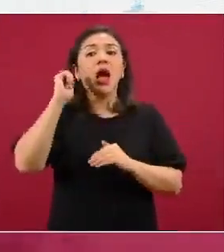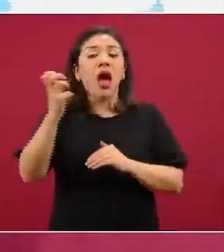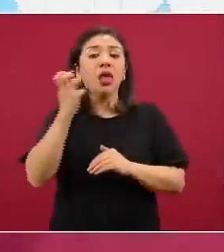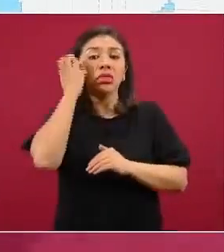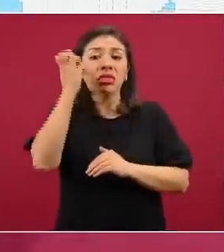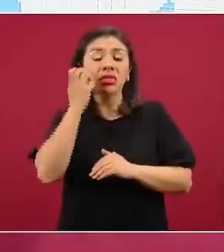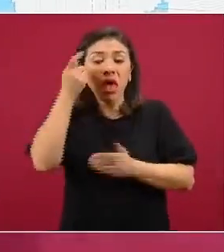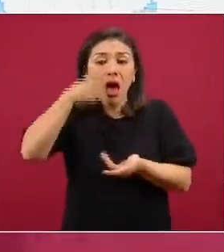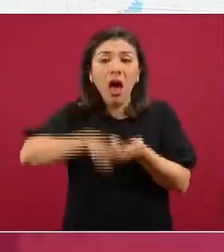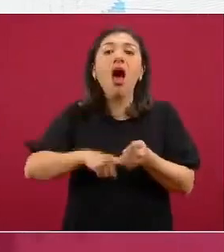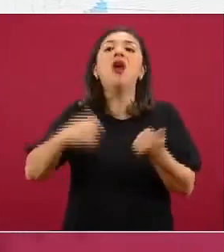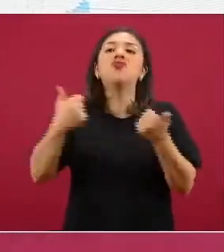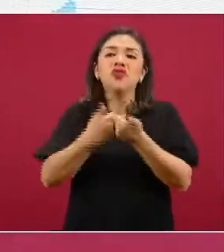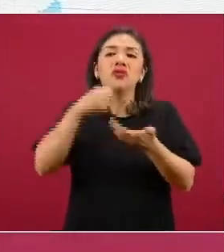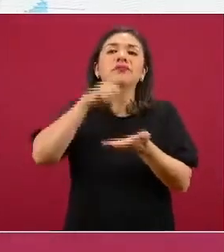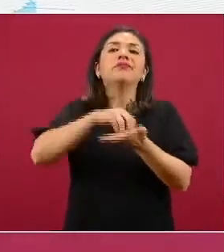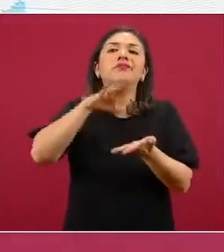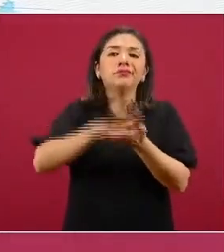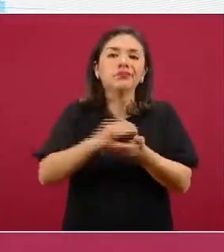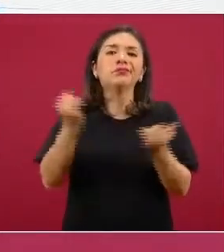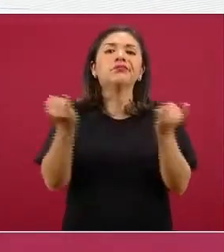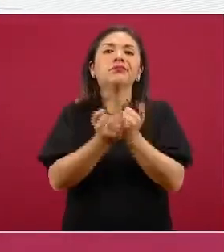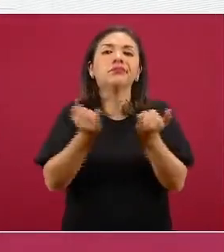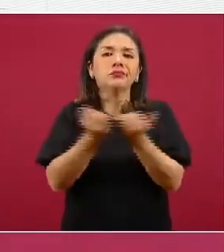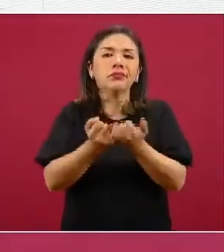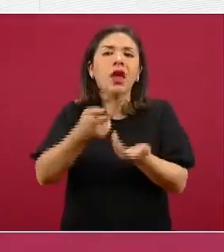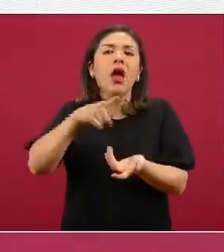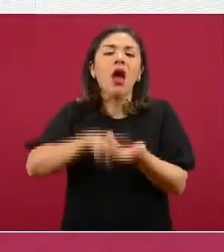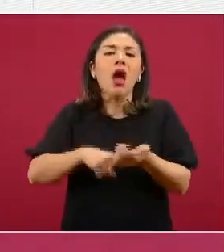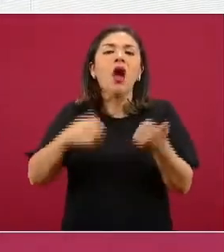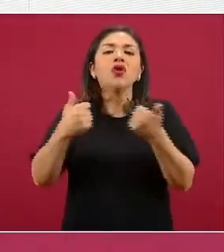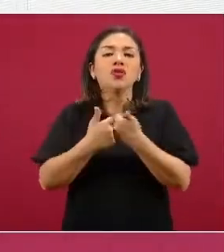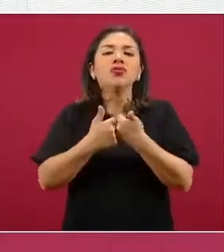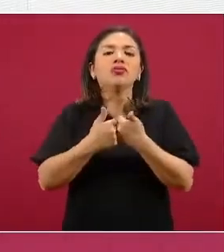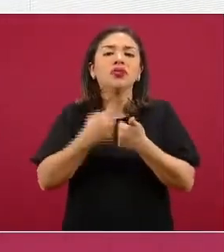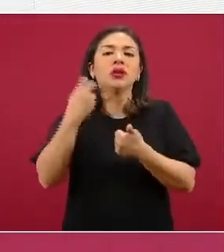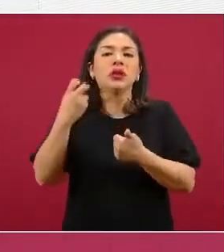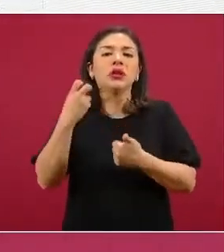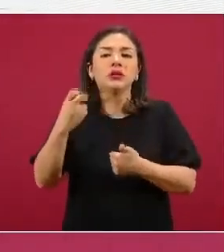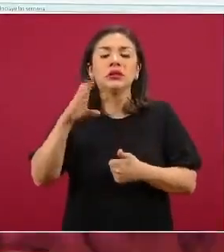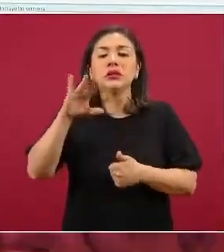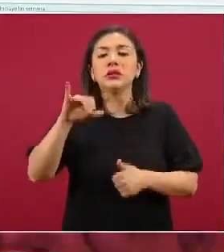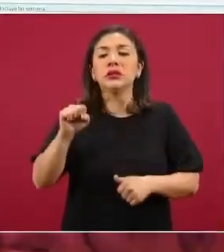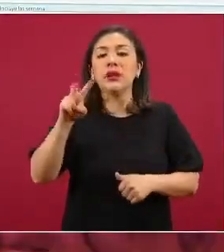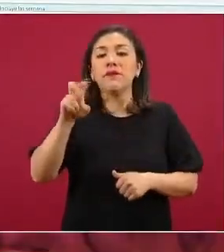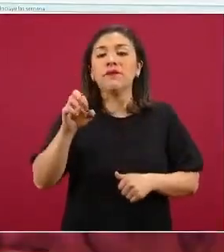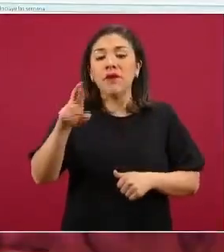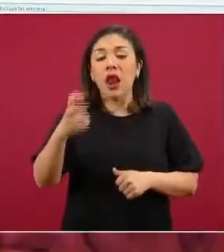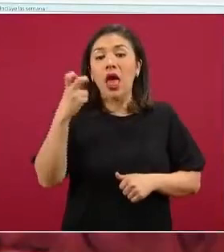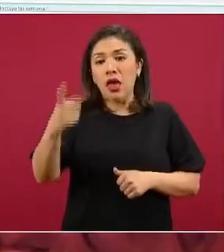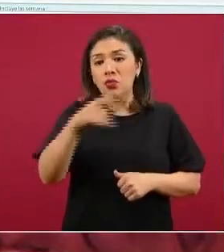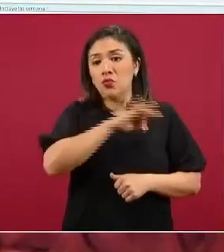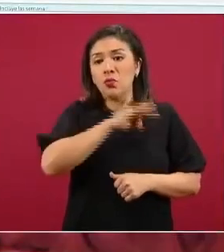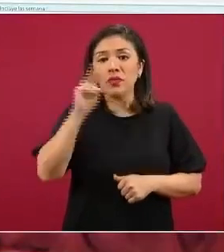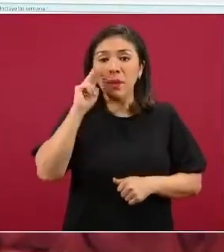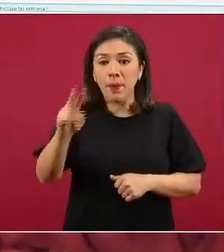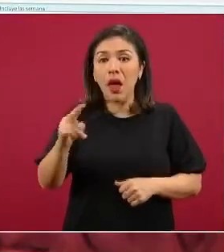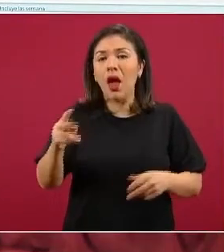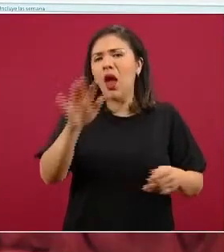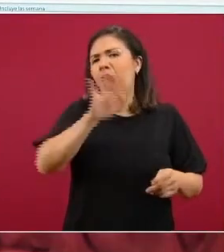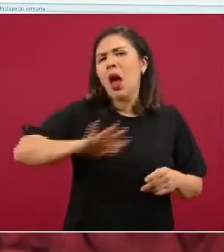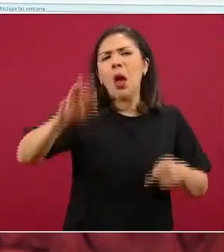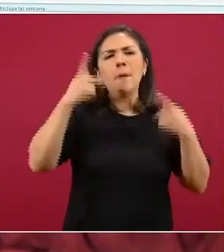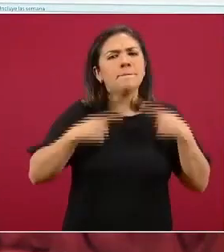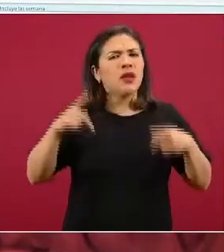exceso está registrado también en el CISBER, y esto lo podemos ver tanto en la población